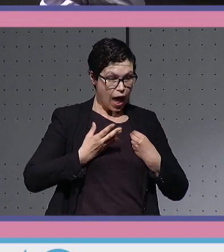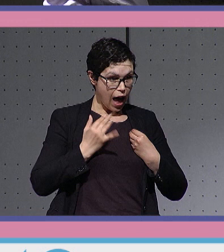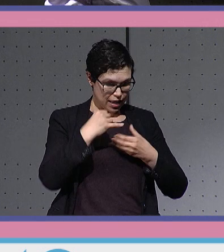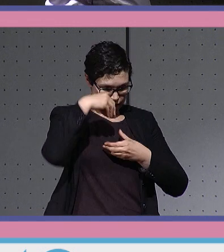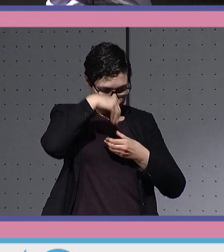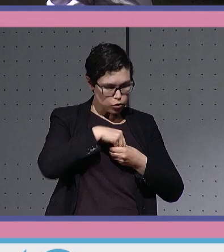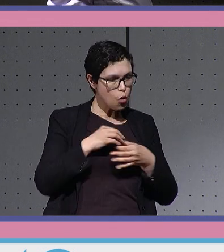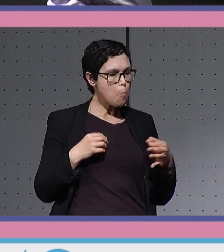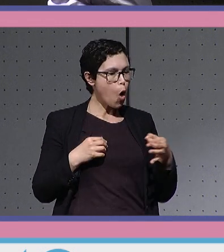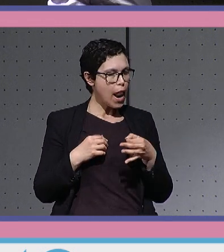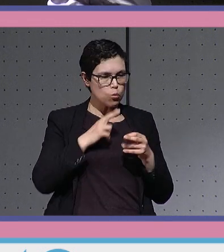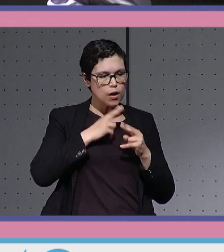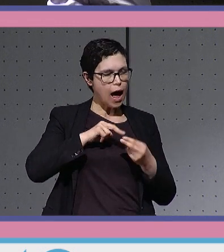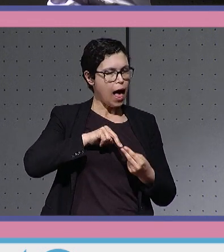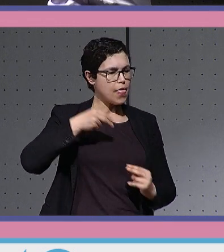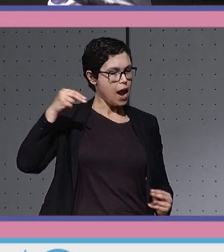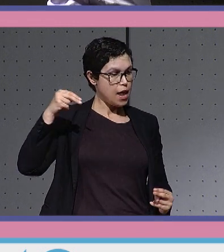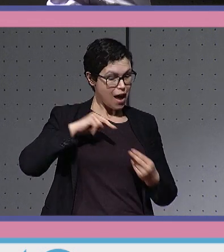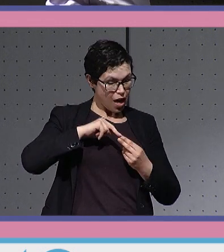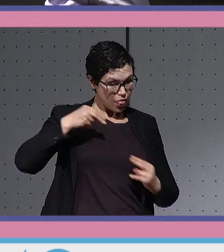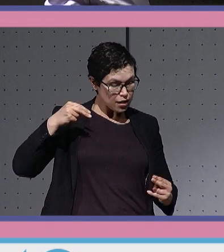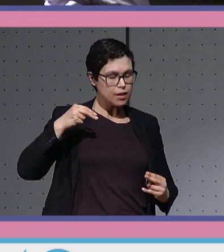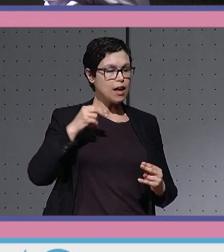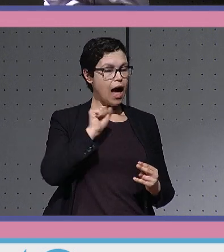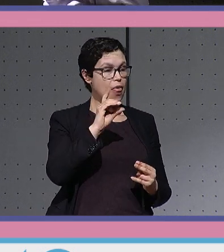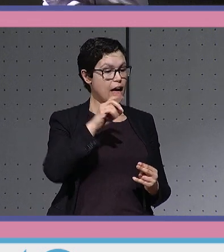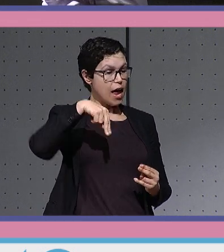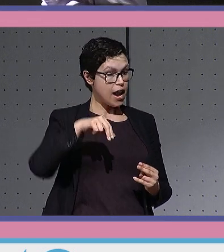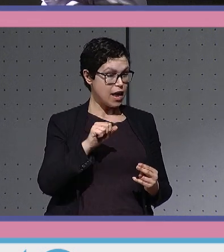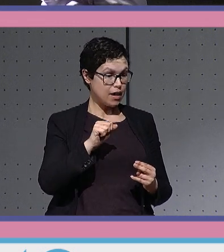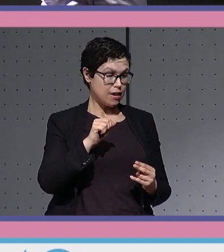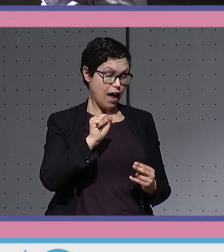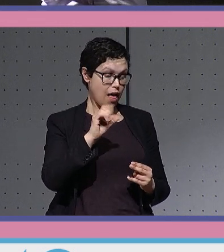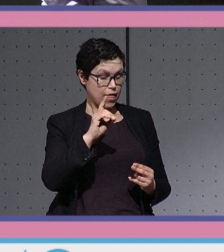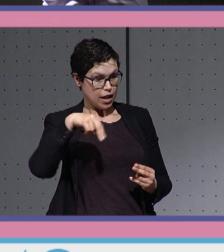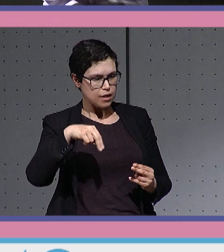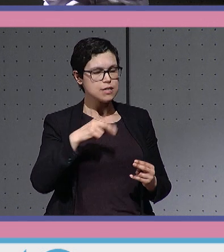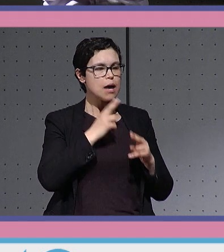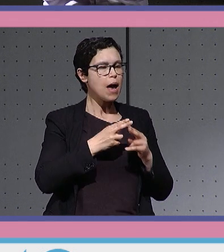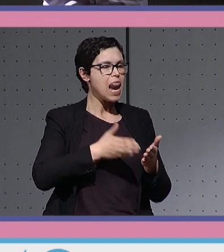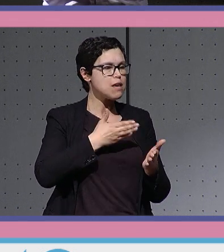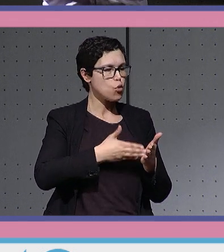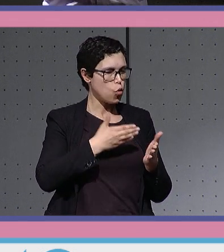llama ADN, que es como un libro de instrucciones de esa forma de vida. Lo que no tiene vida no la tiene.